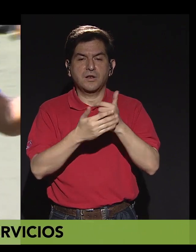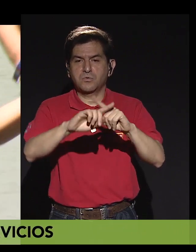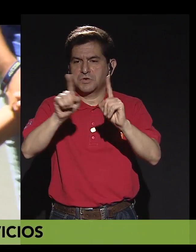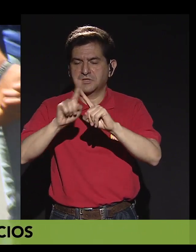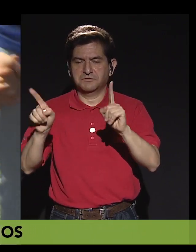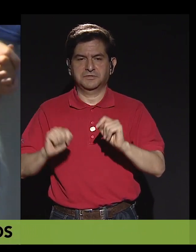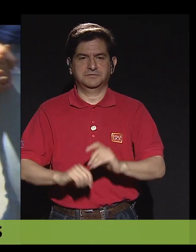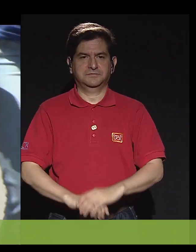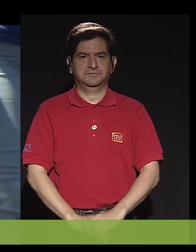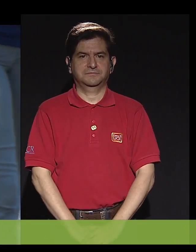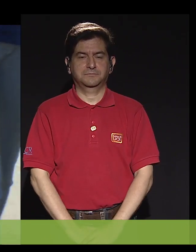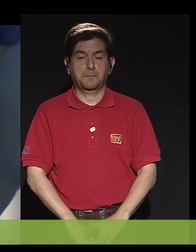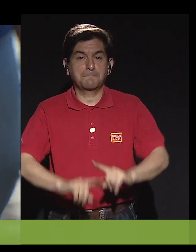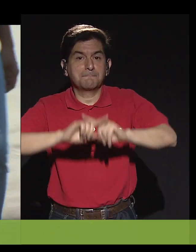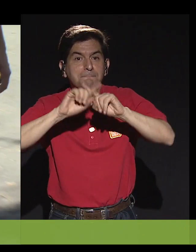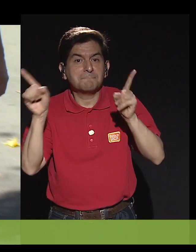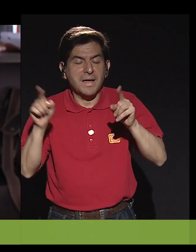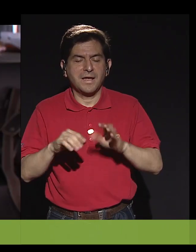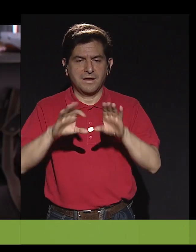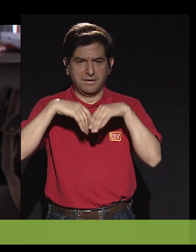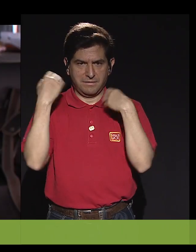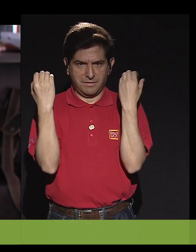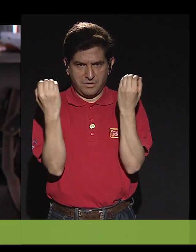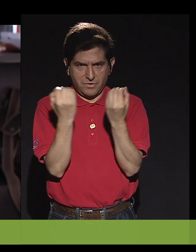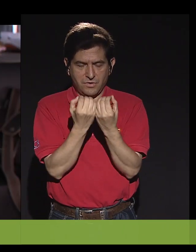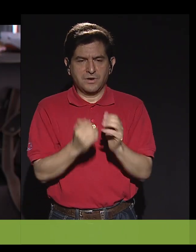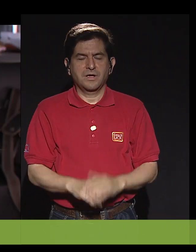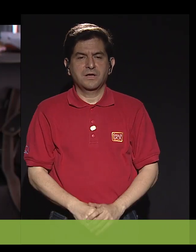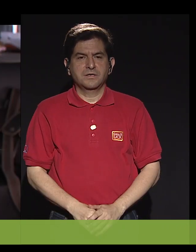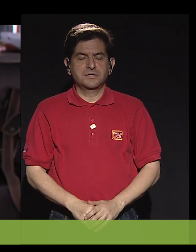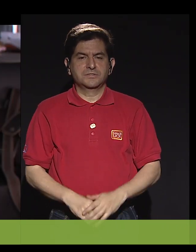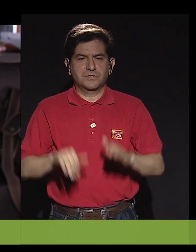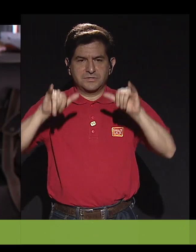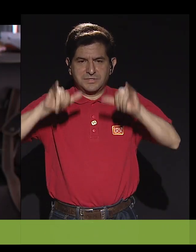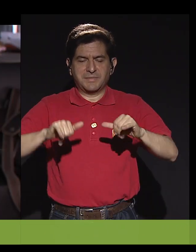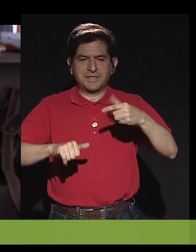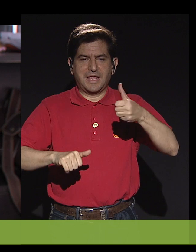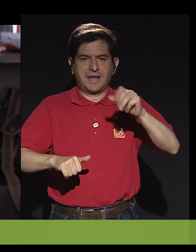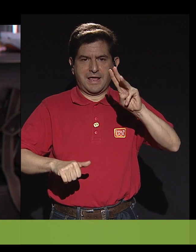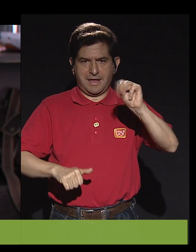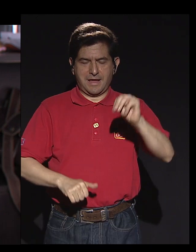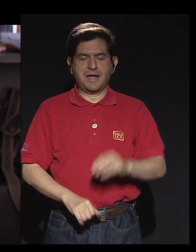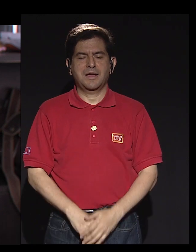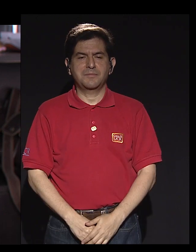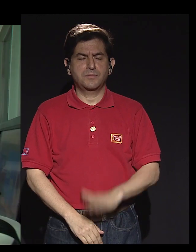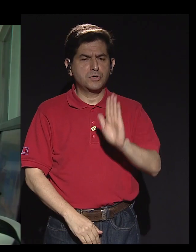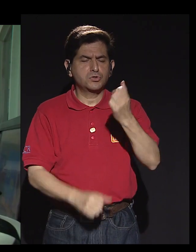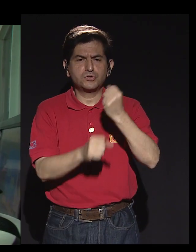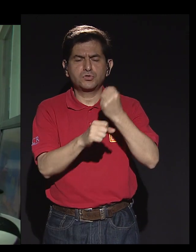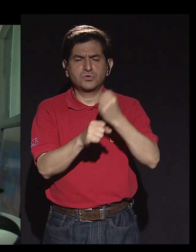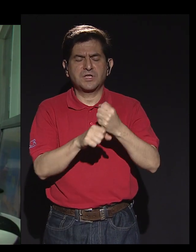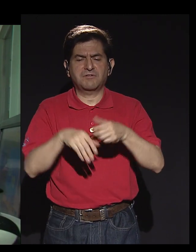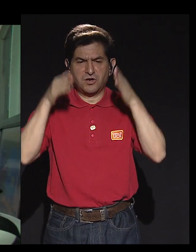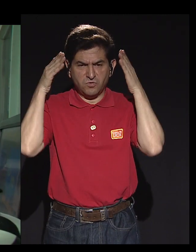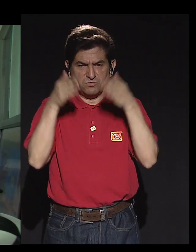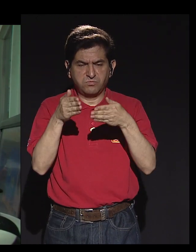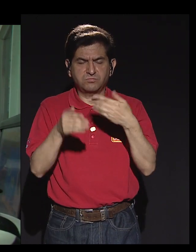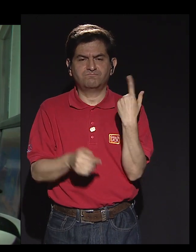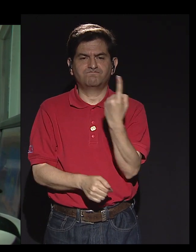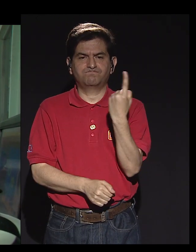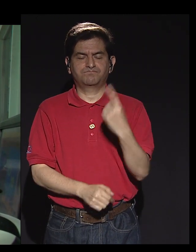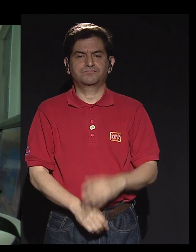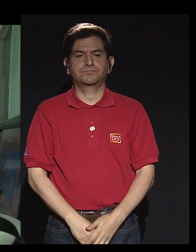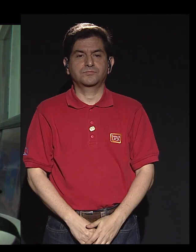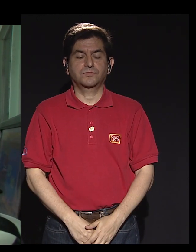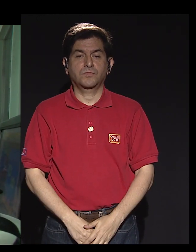de Personas con Autismo son algunas de ellas. Sin embargo, estas organizaciones se ubican en la gran área